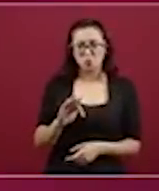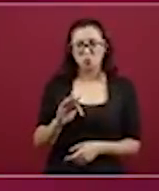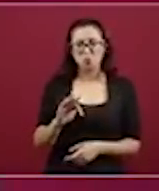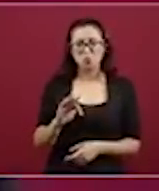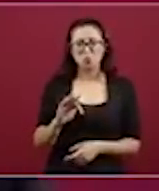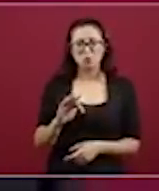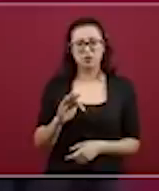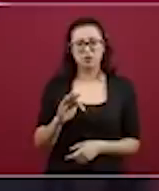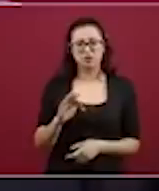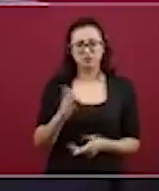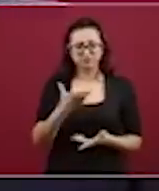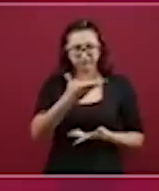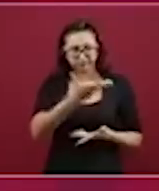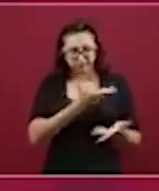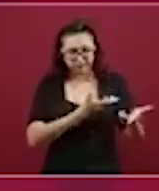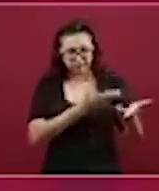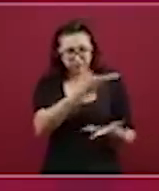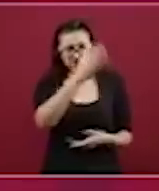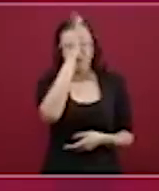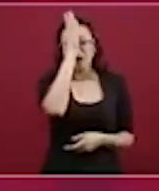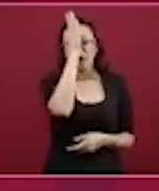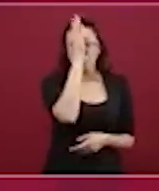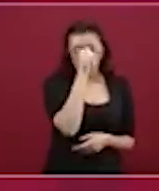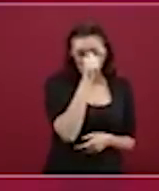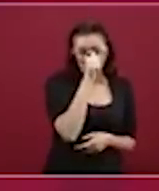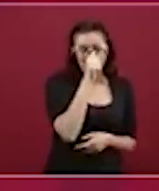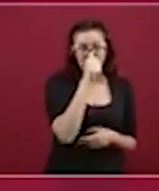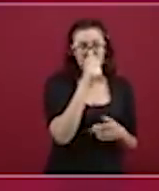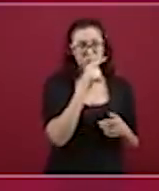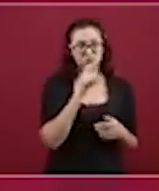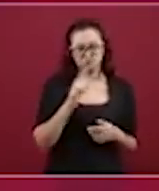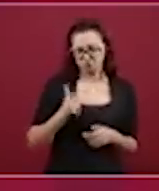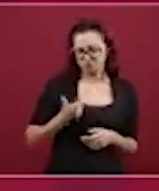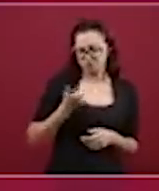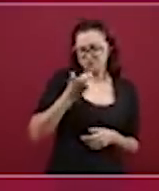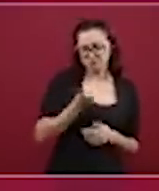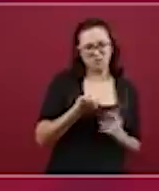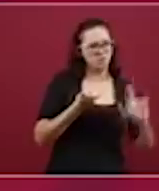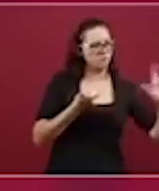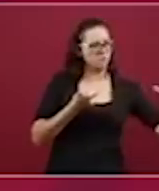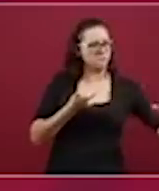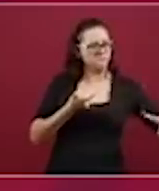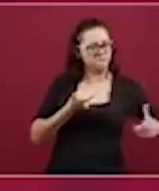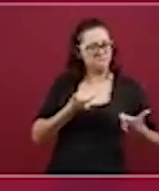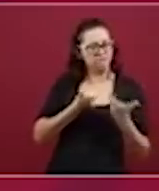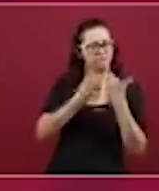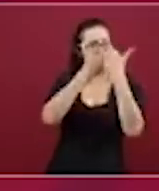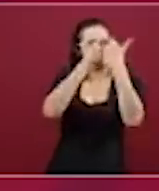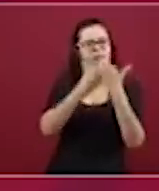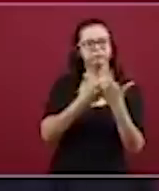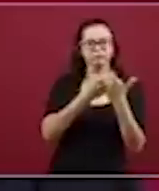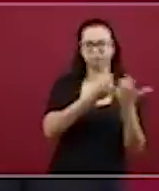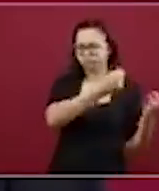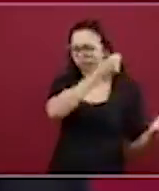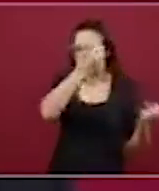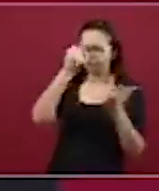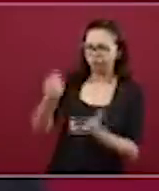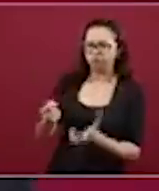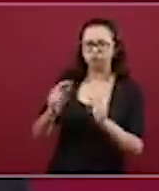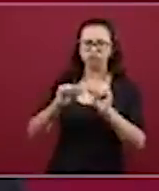hacer el acuerdo bilateral de inversión para el empleo y el desarrollo del país.